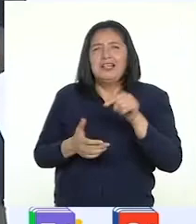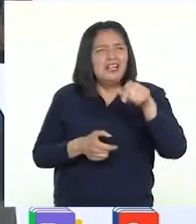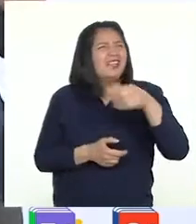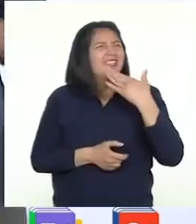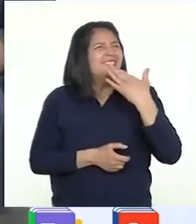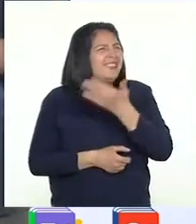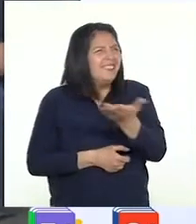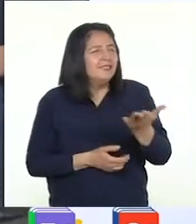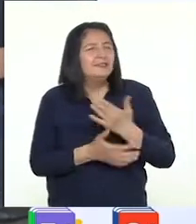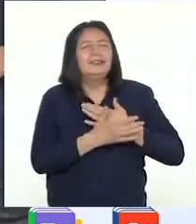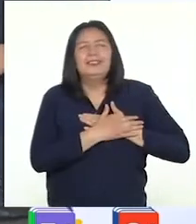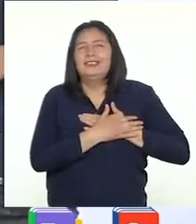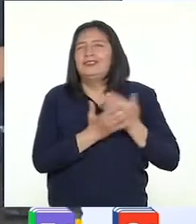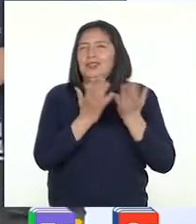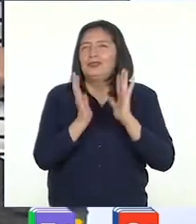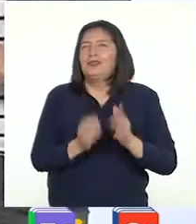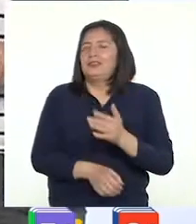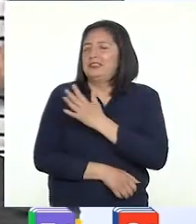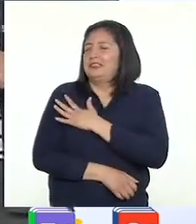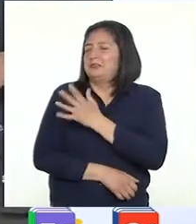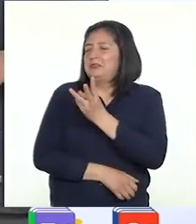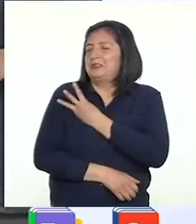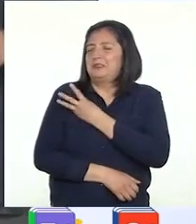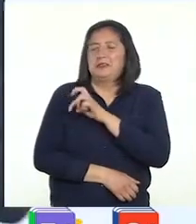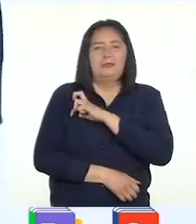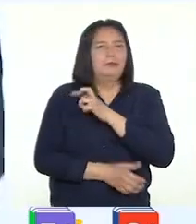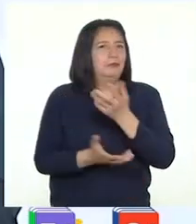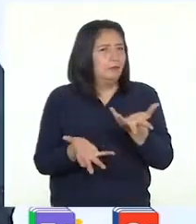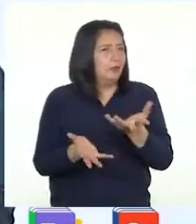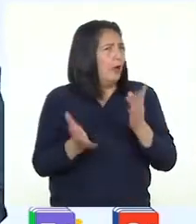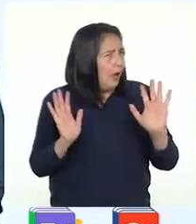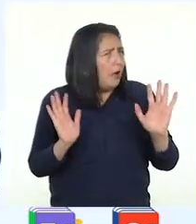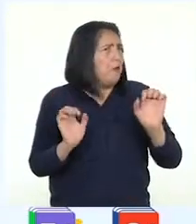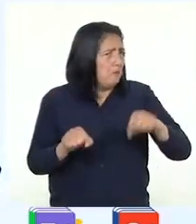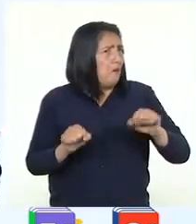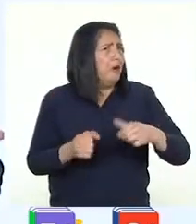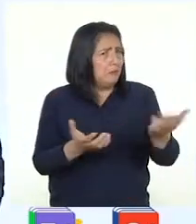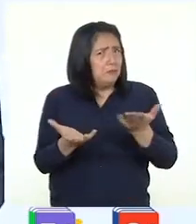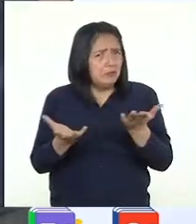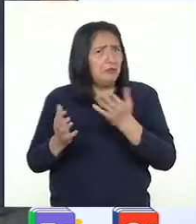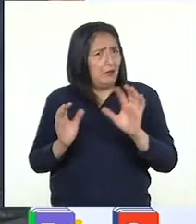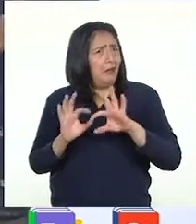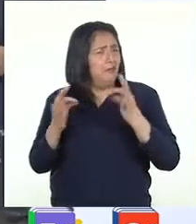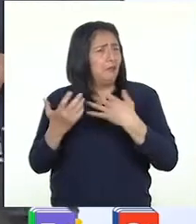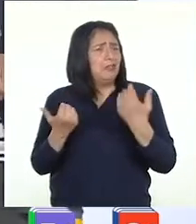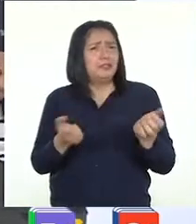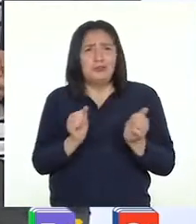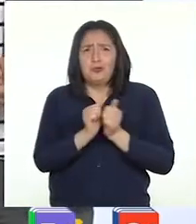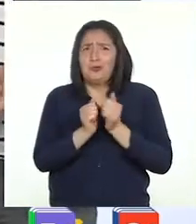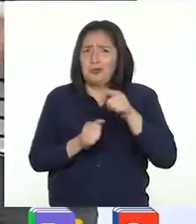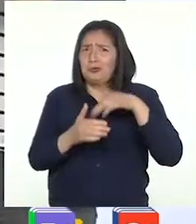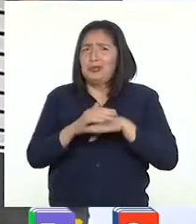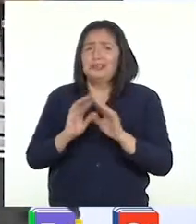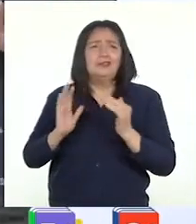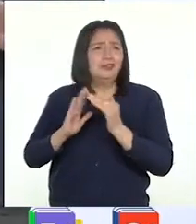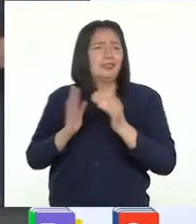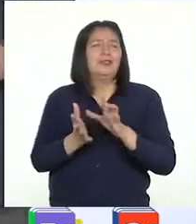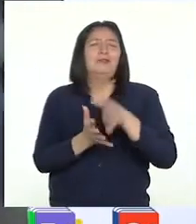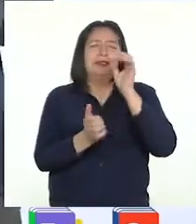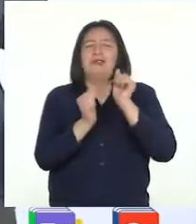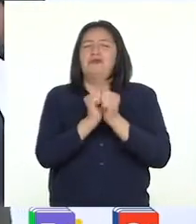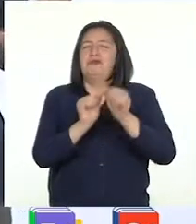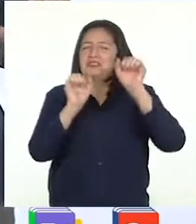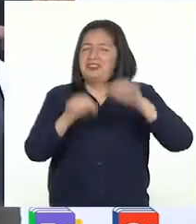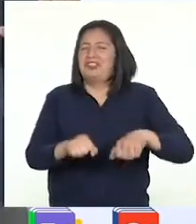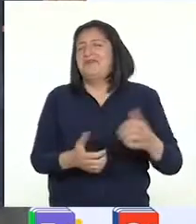está dirigido a nuestros queridos estudiantes de quinto y sexto grado de primaria, pero pueden invitar a todos los familiares que los estén acompañando en casa porque aprender